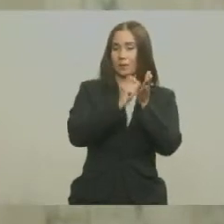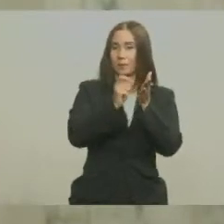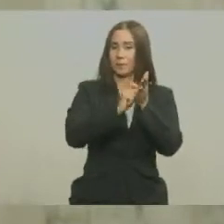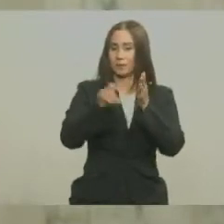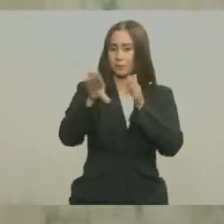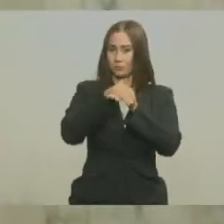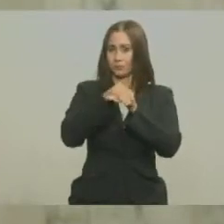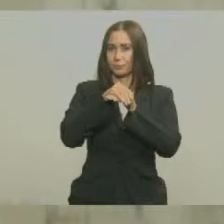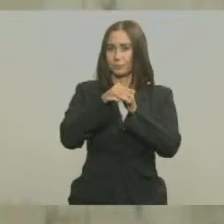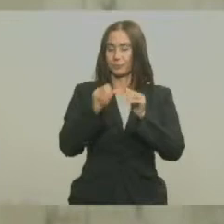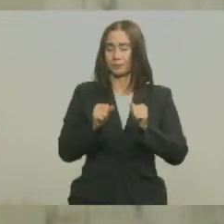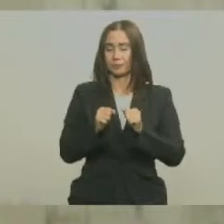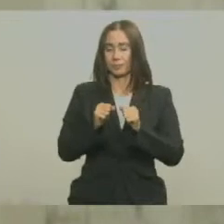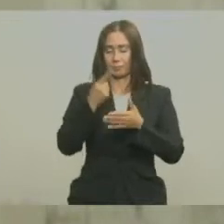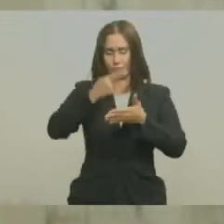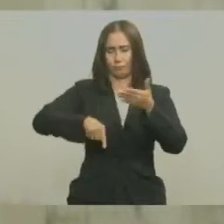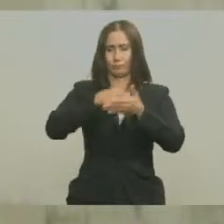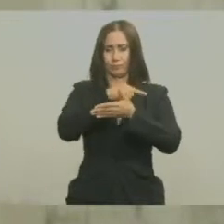por todas.